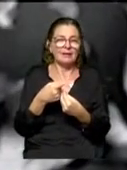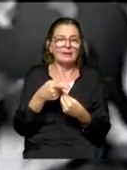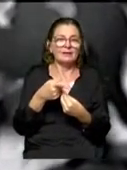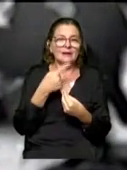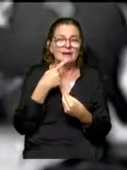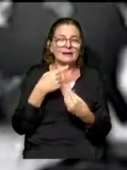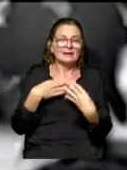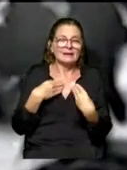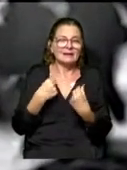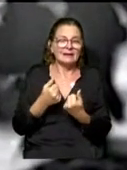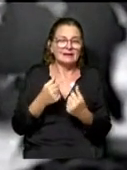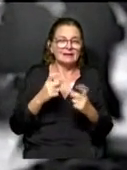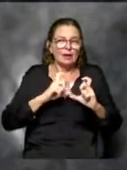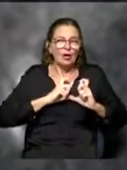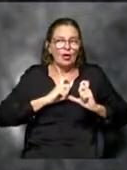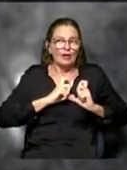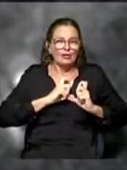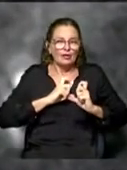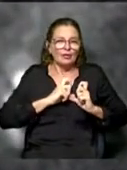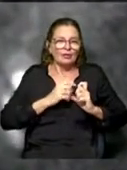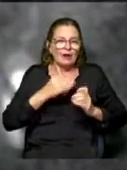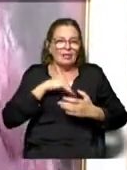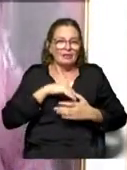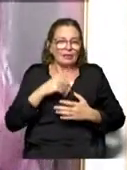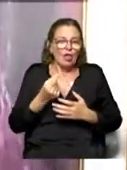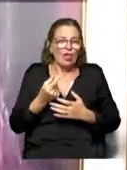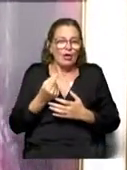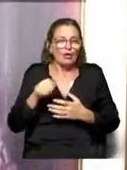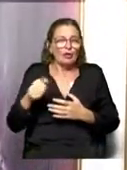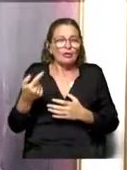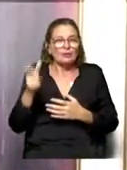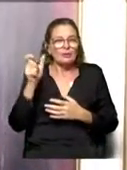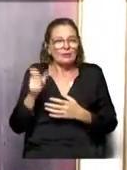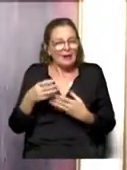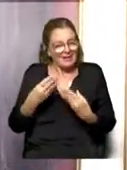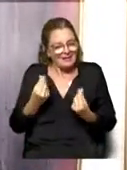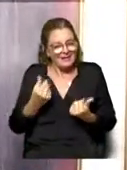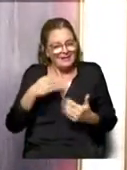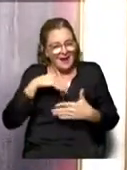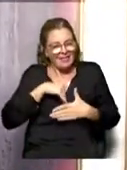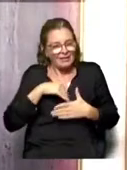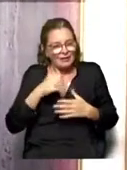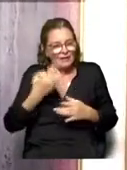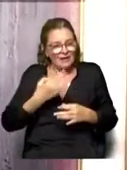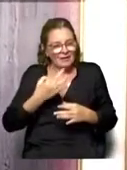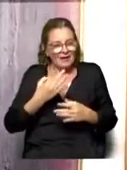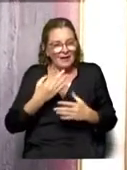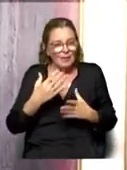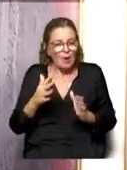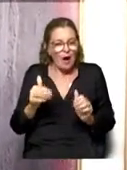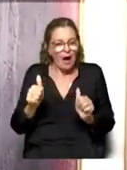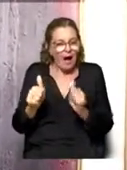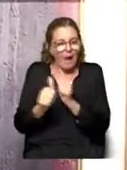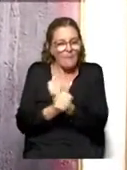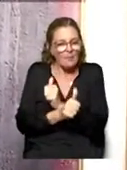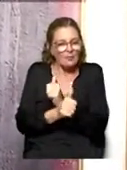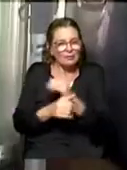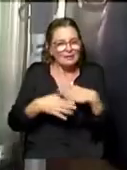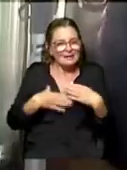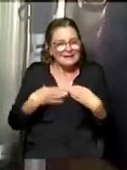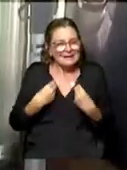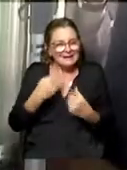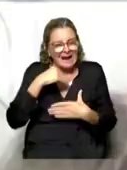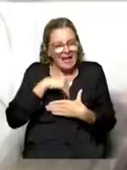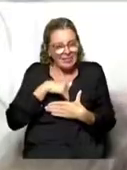que en el corazón el dolor del otro, ¿no? Sentir y sentir esa empatía, ese sentir de